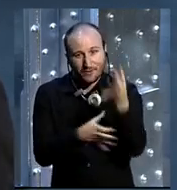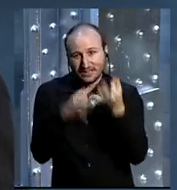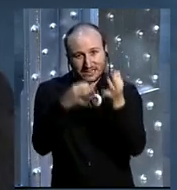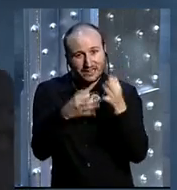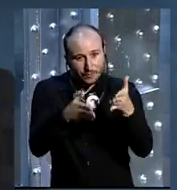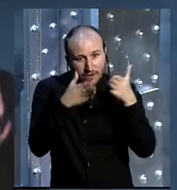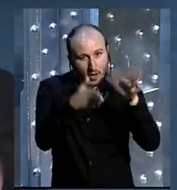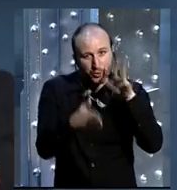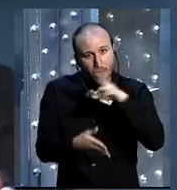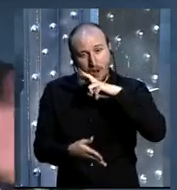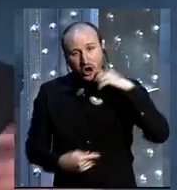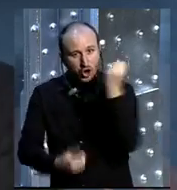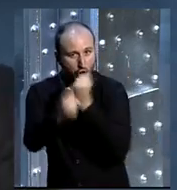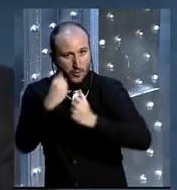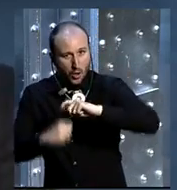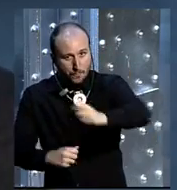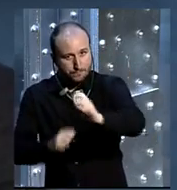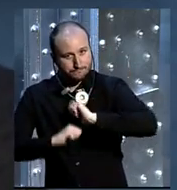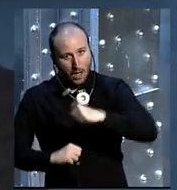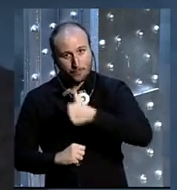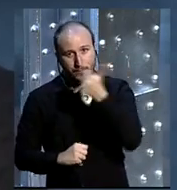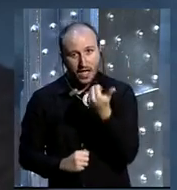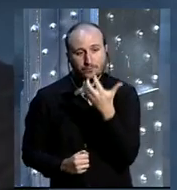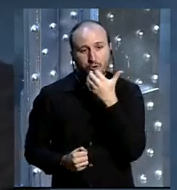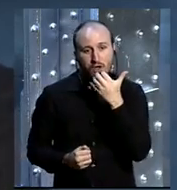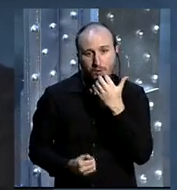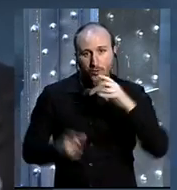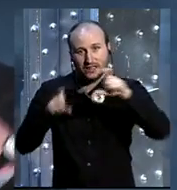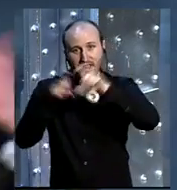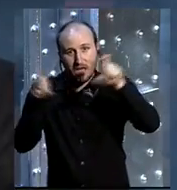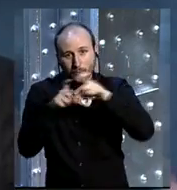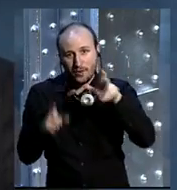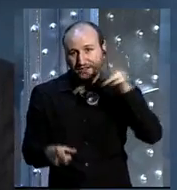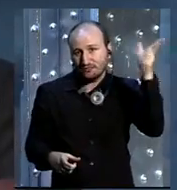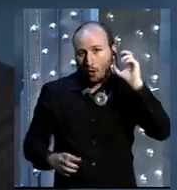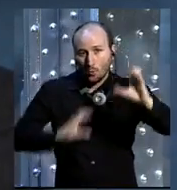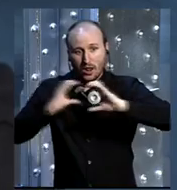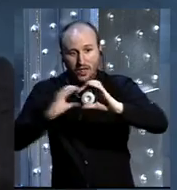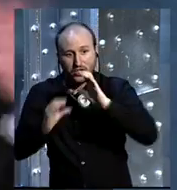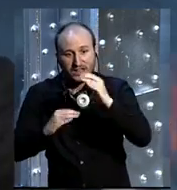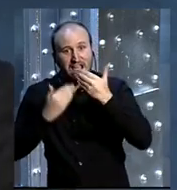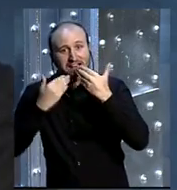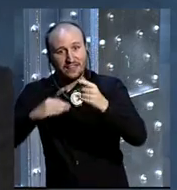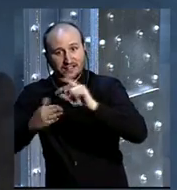valor económico. Es decir, las empresas de telecomunicaciones que utilizan los datos para refinar sus productos.